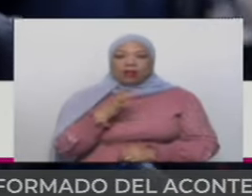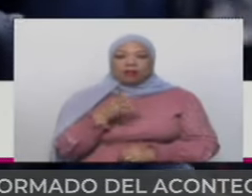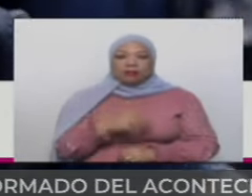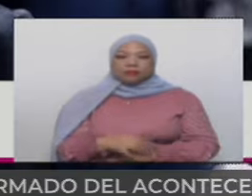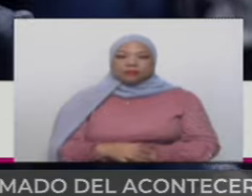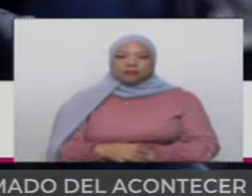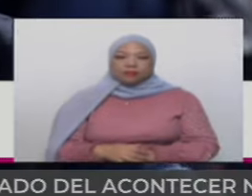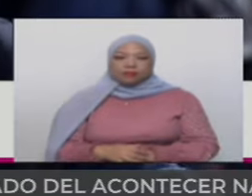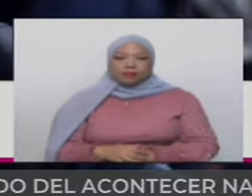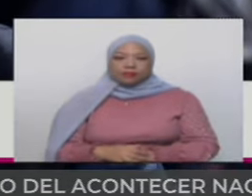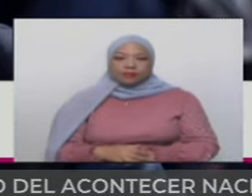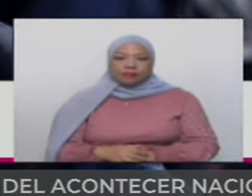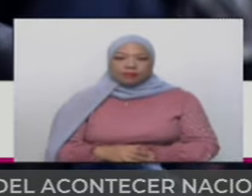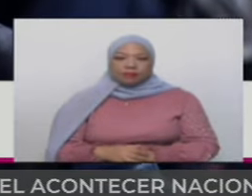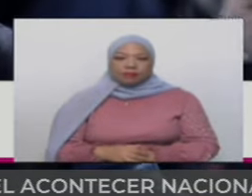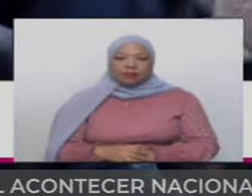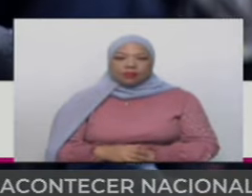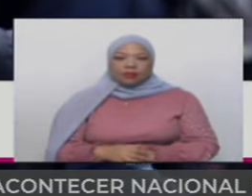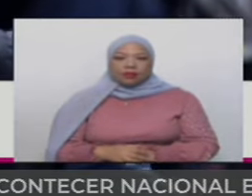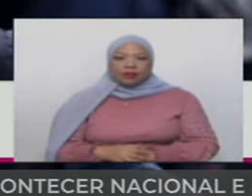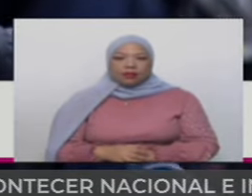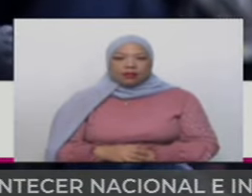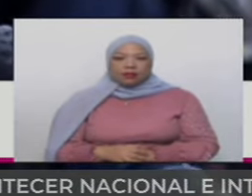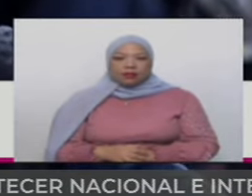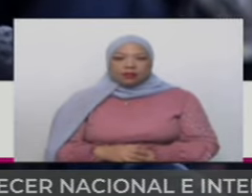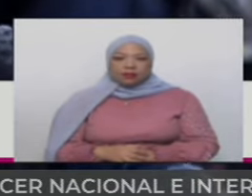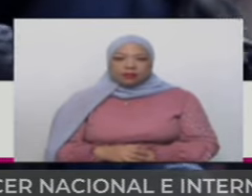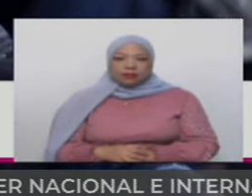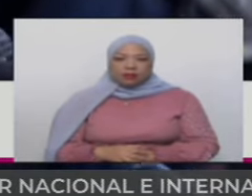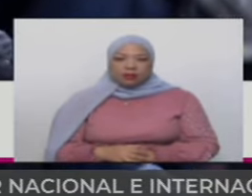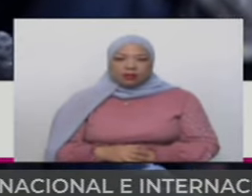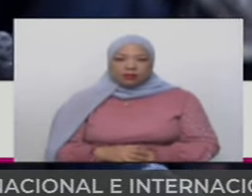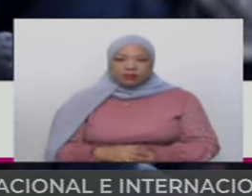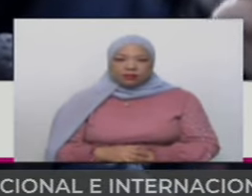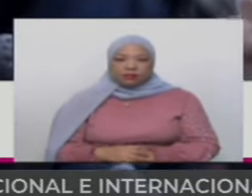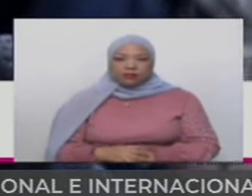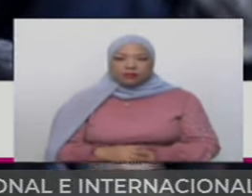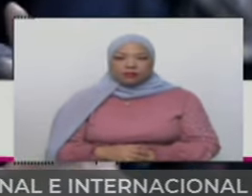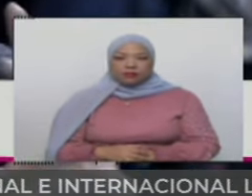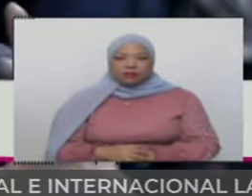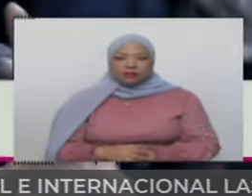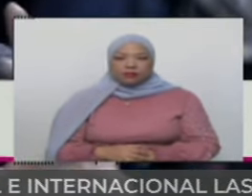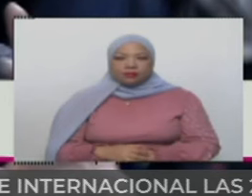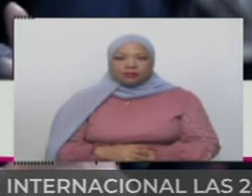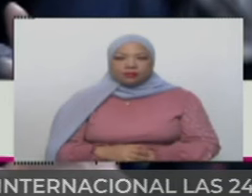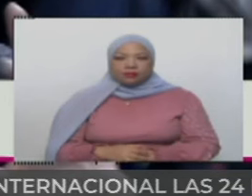Ah, Gonzalito siempre tiene buenas ideas, vale. Ya va, Gonzalito, repite, repite.